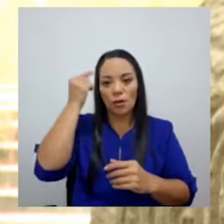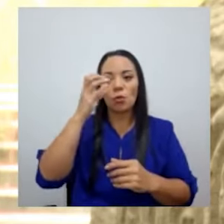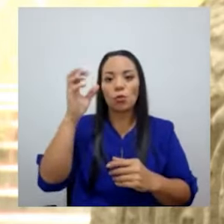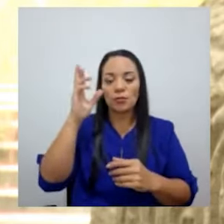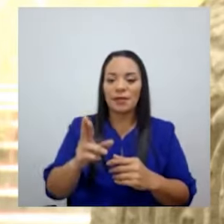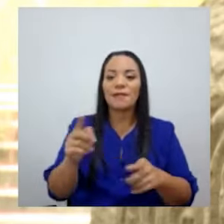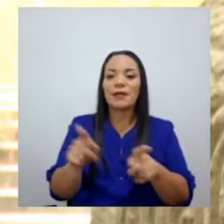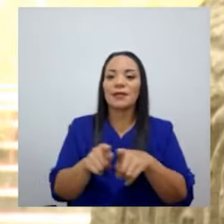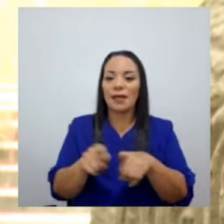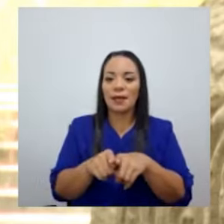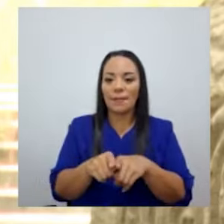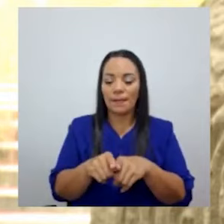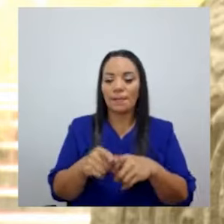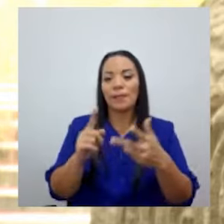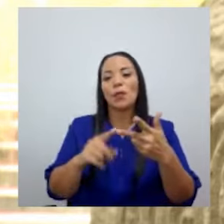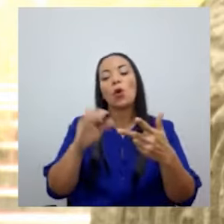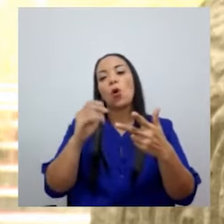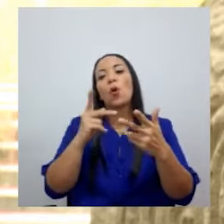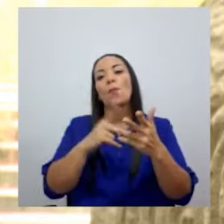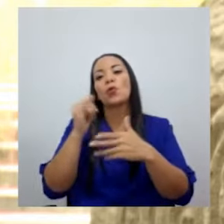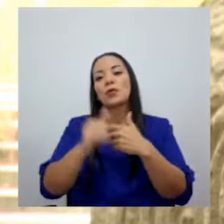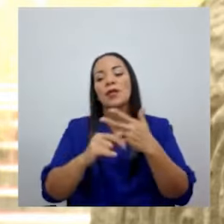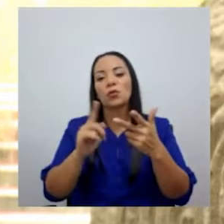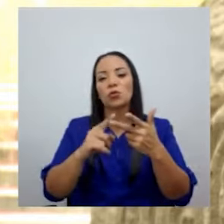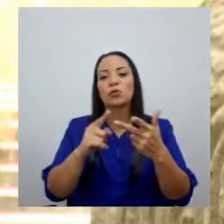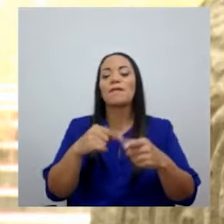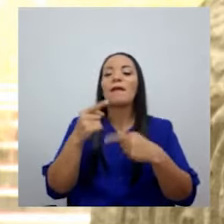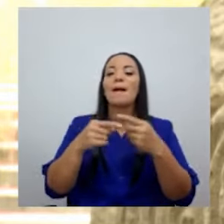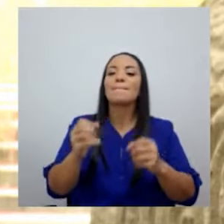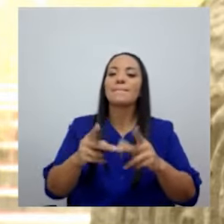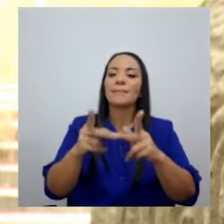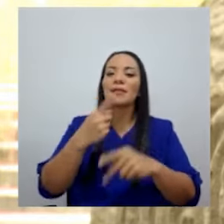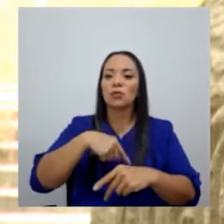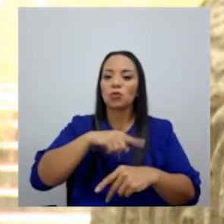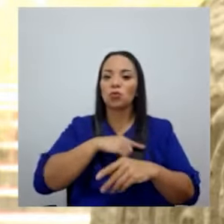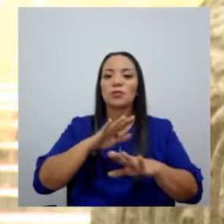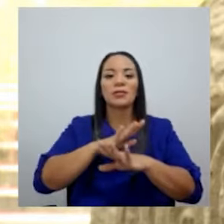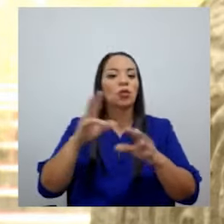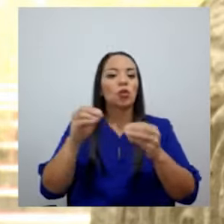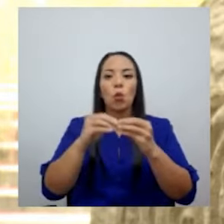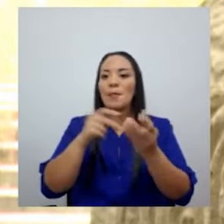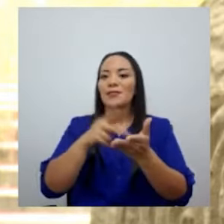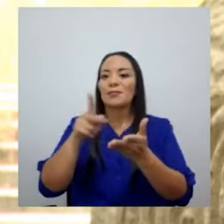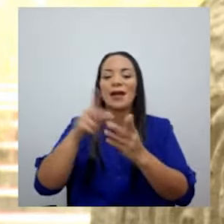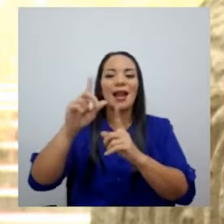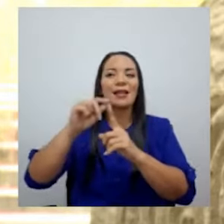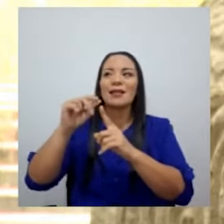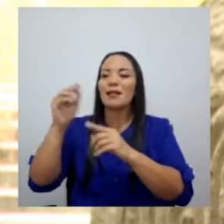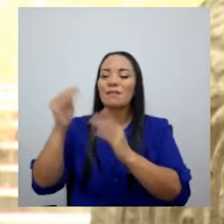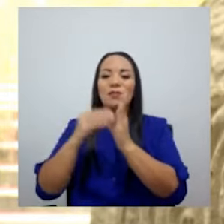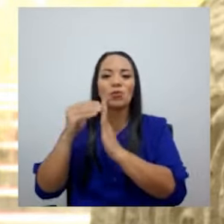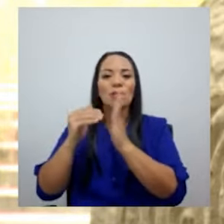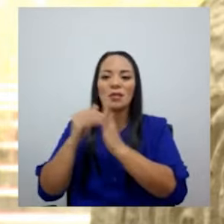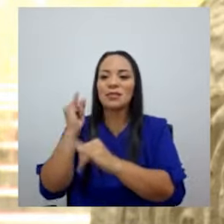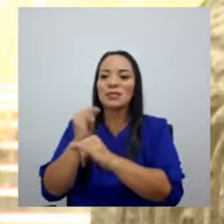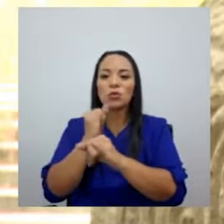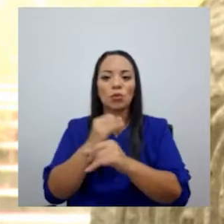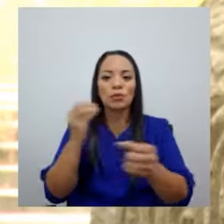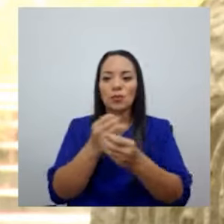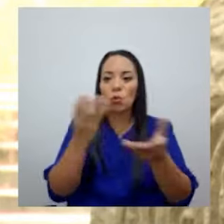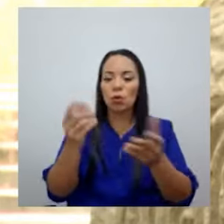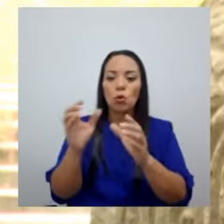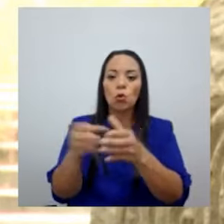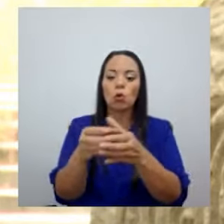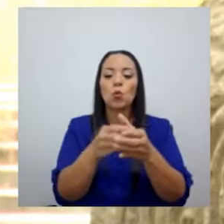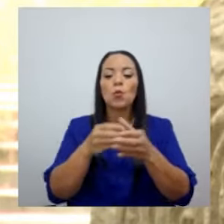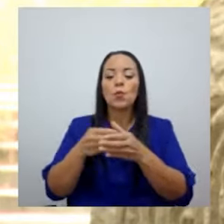República también, o proyectos que nos van a permitir dejar de pagar alquileres millonarios de instituciones públicas a grupitos